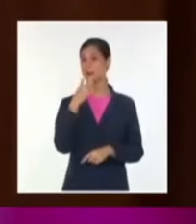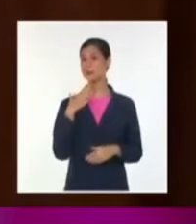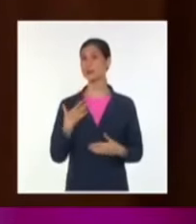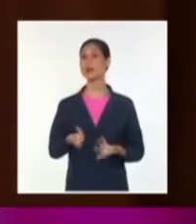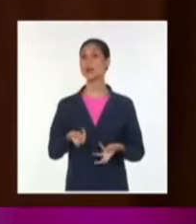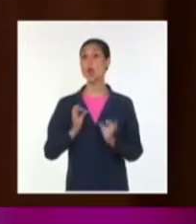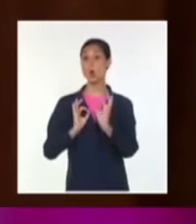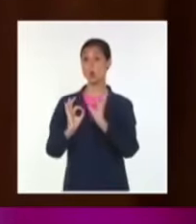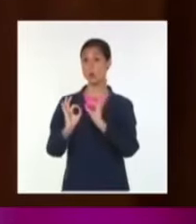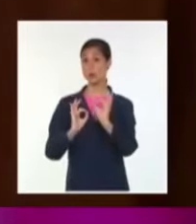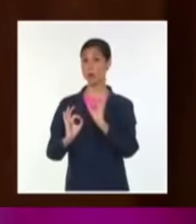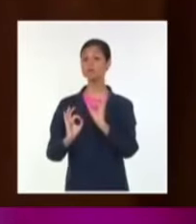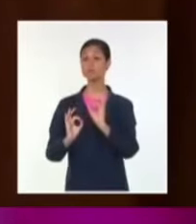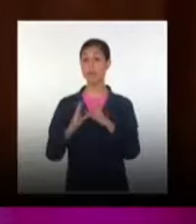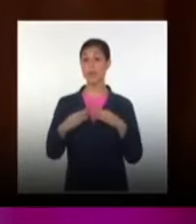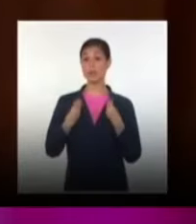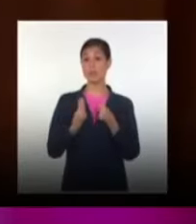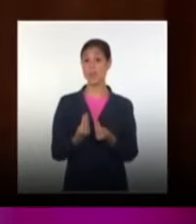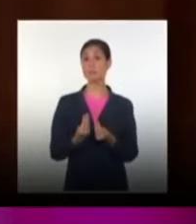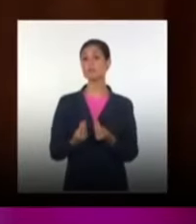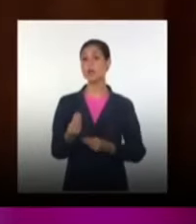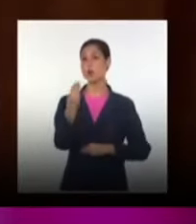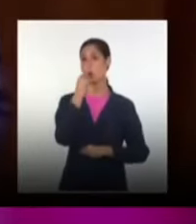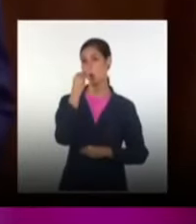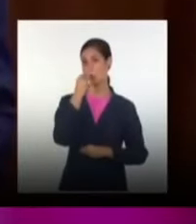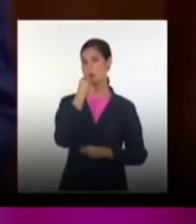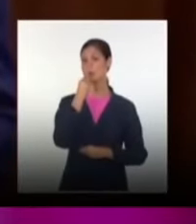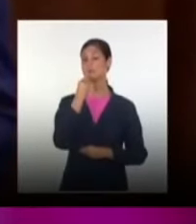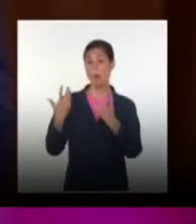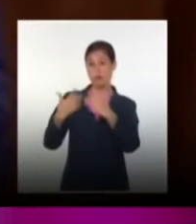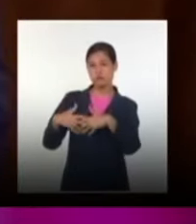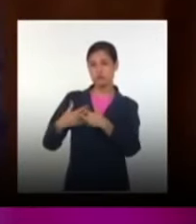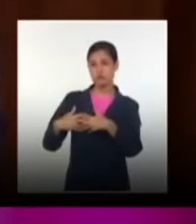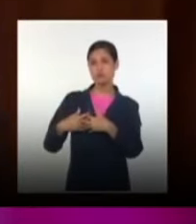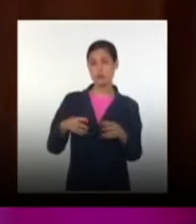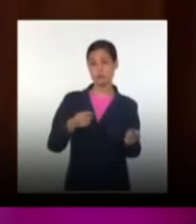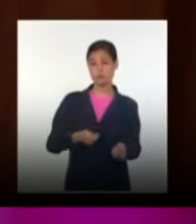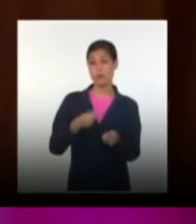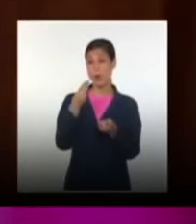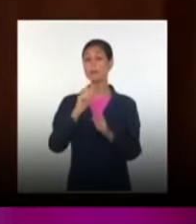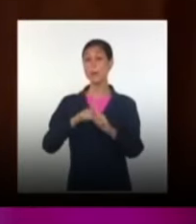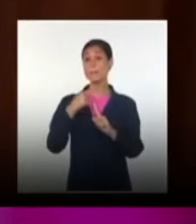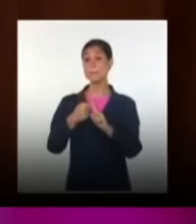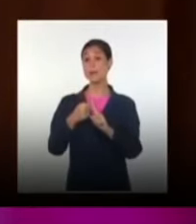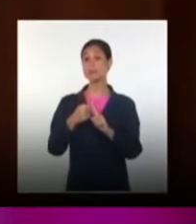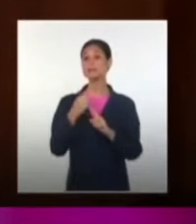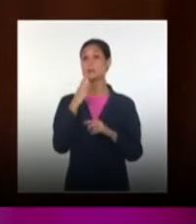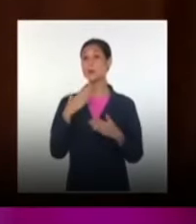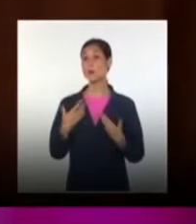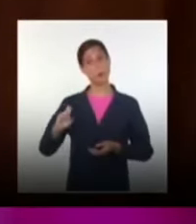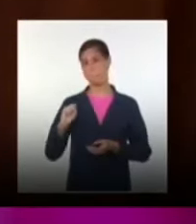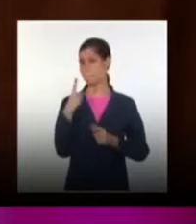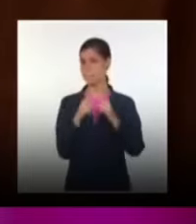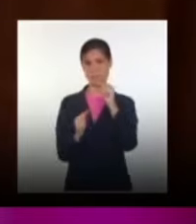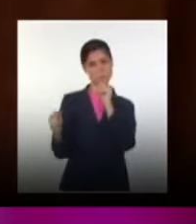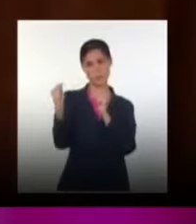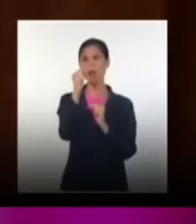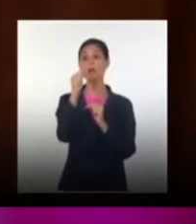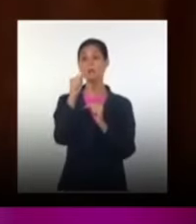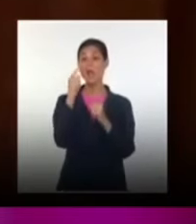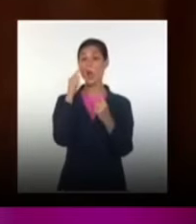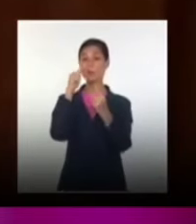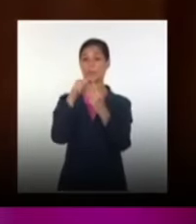mayor acceso a la alimentación. No joda. La producción de alimentos y el autoabastecimiento son tareas de primer orden en las que tiene